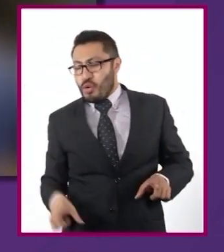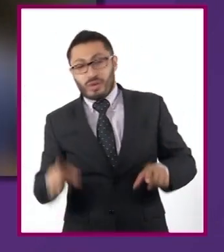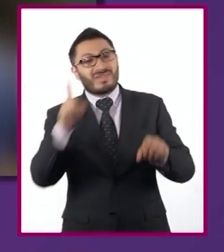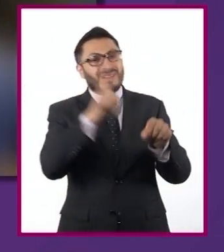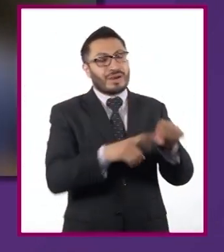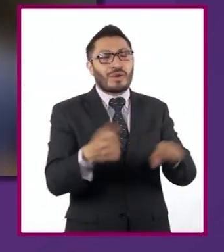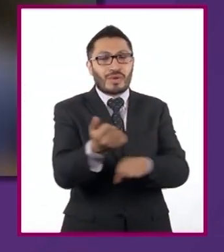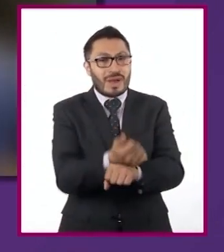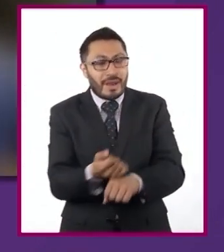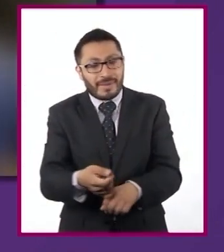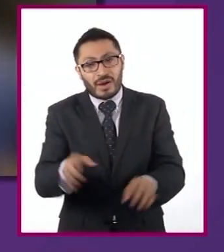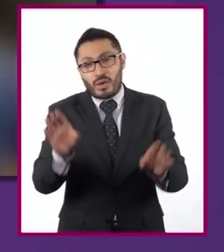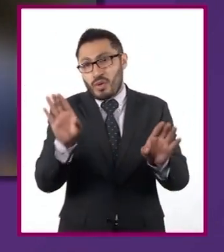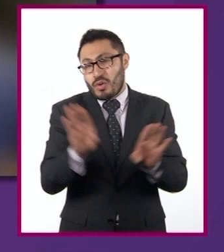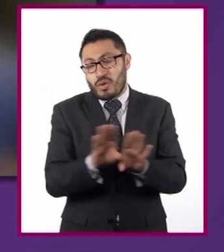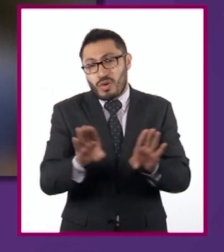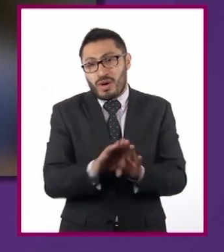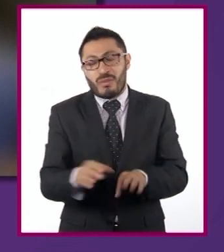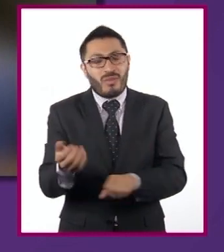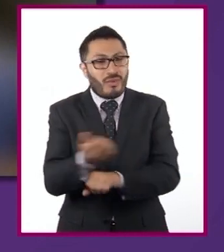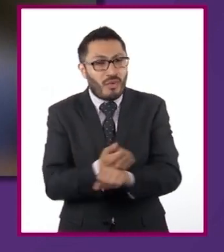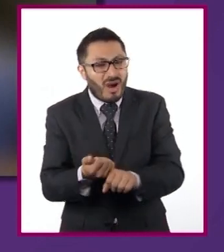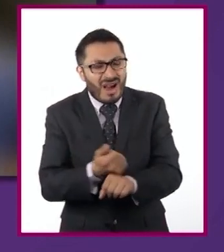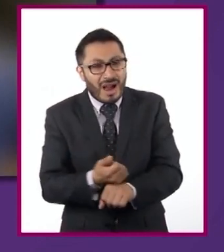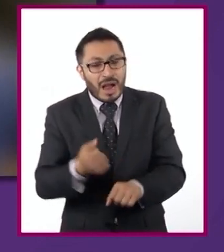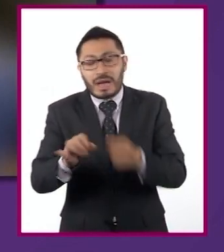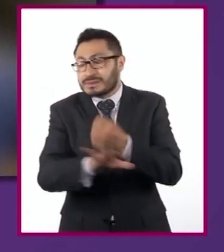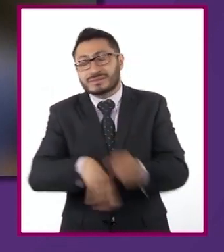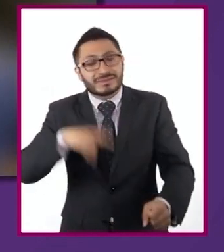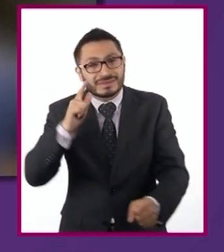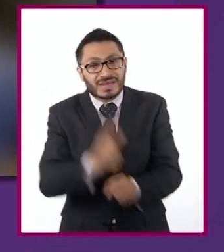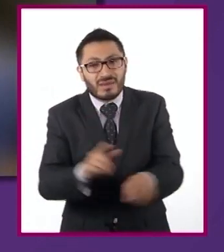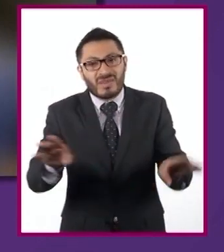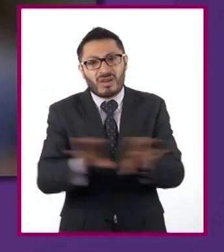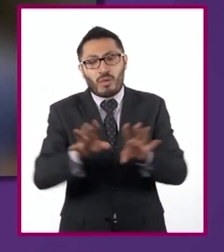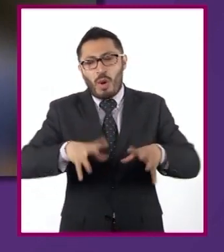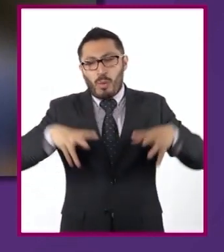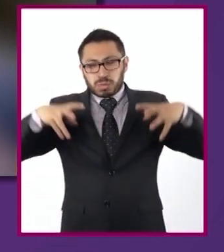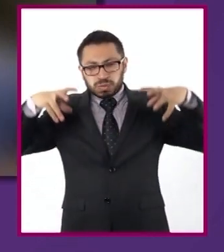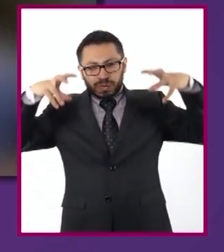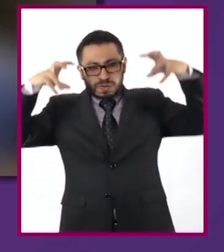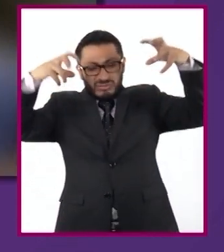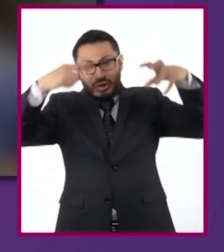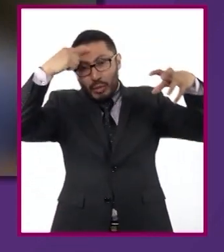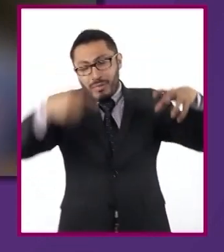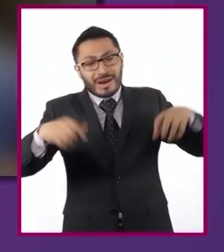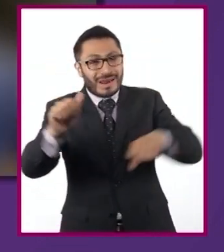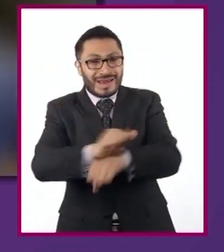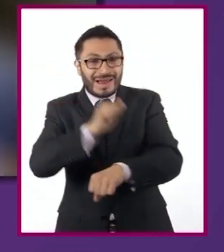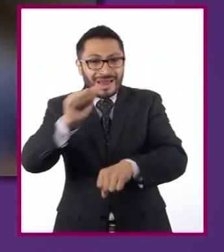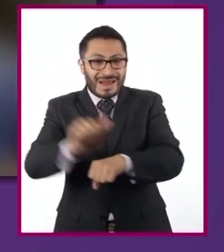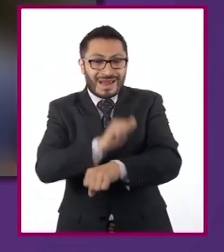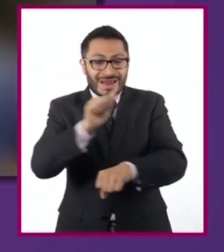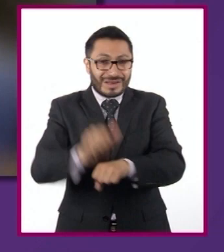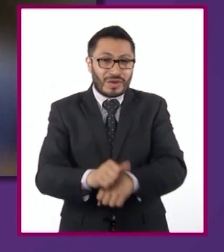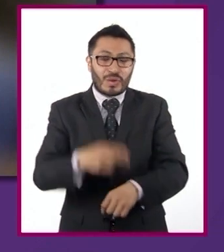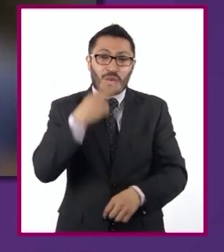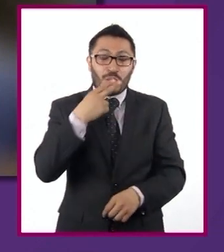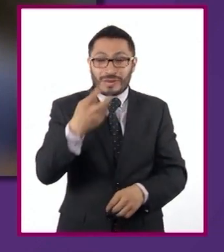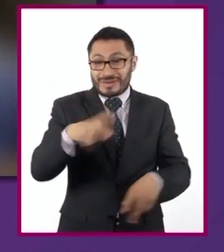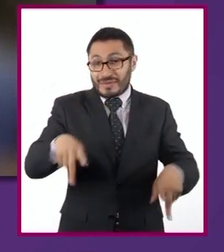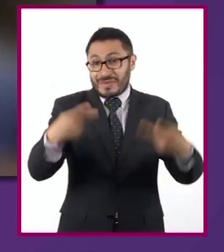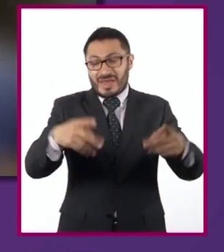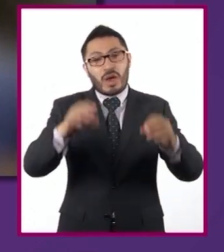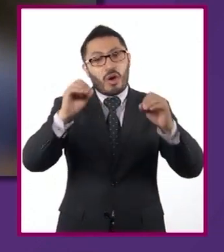usar la forma plana de un animal salvaje para referirnos a una marca de autos y en otros casos, crear un